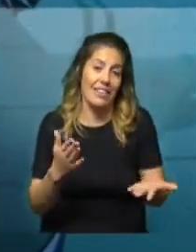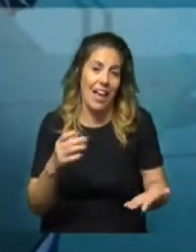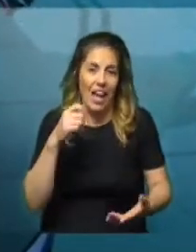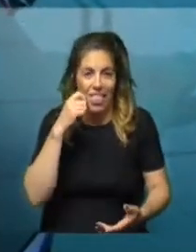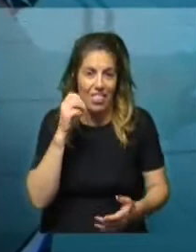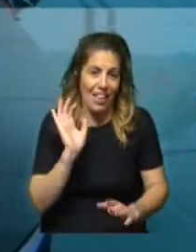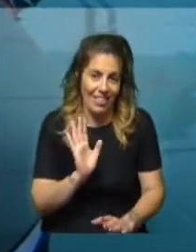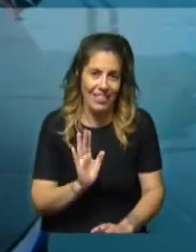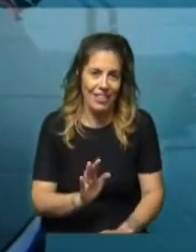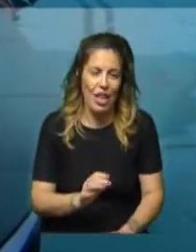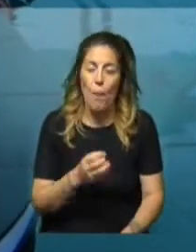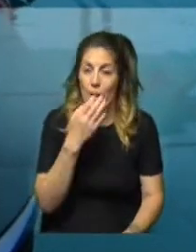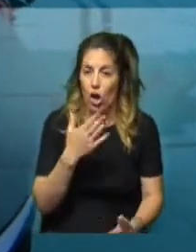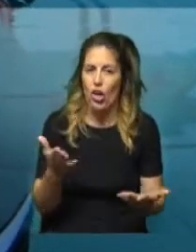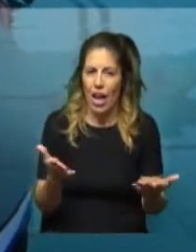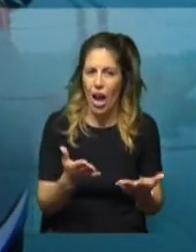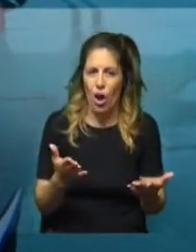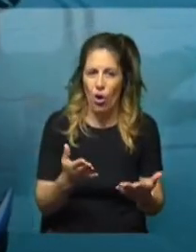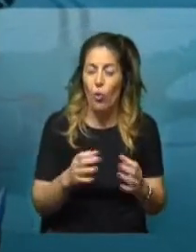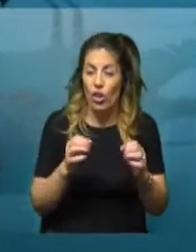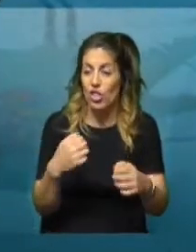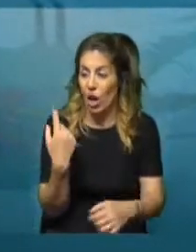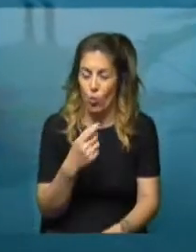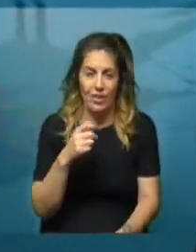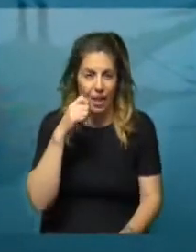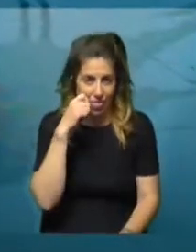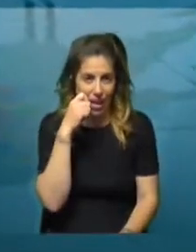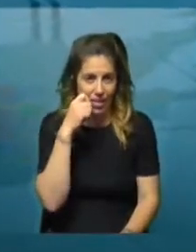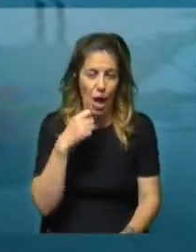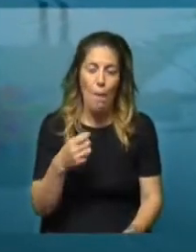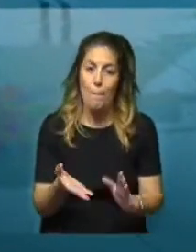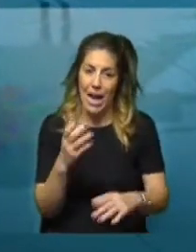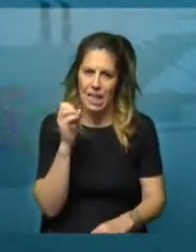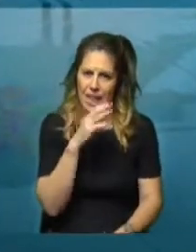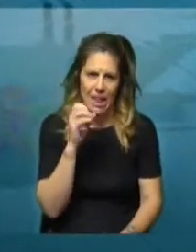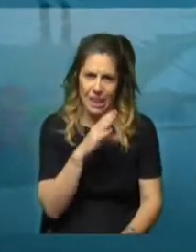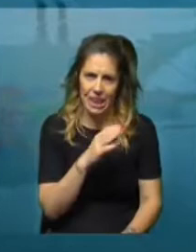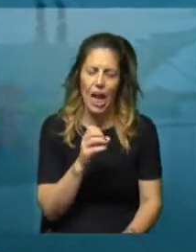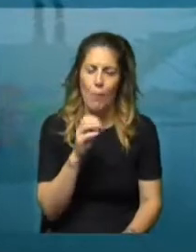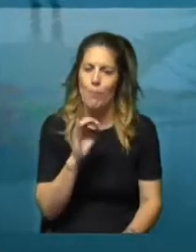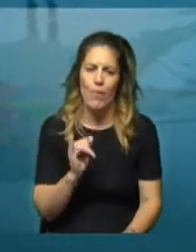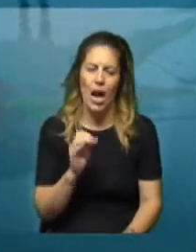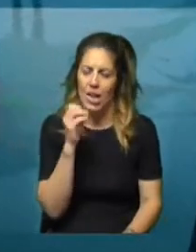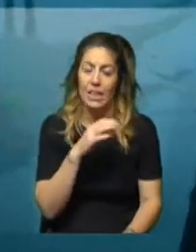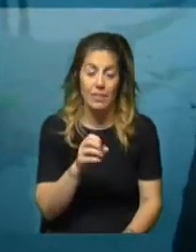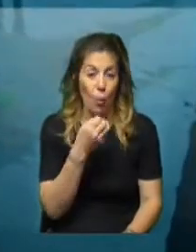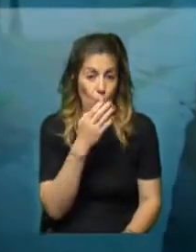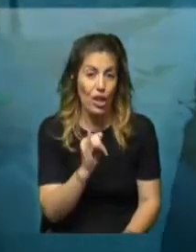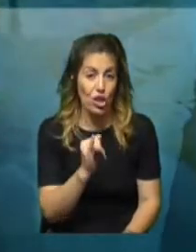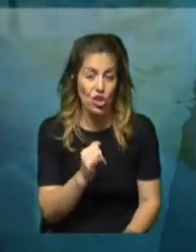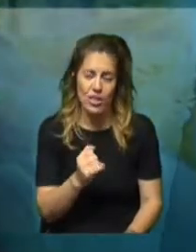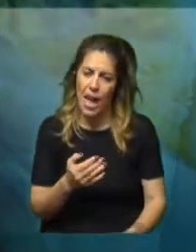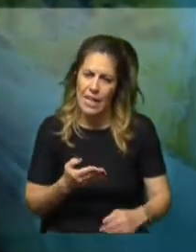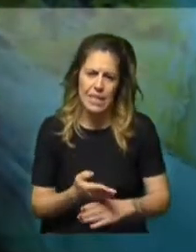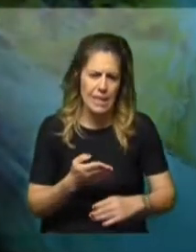mejor que te pase ahora porque cuando llegues a nuestra casa a hacer mucho más crítica mucho más crítica incluso y está bueno eso ser exigente